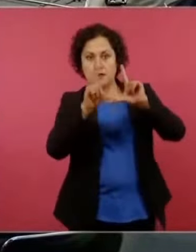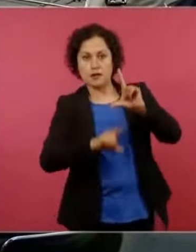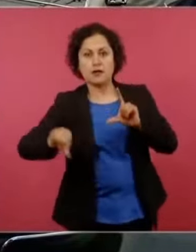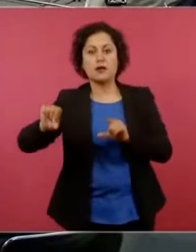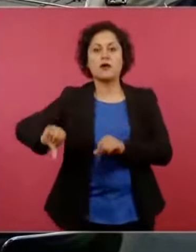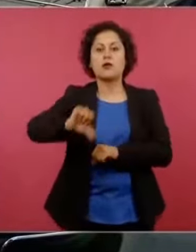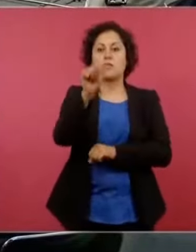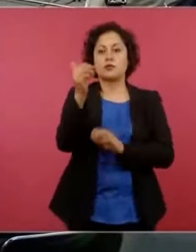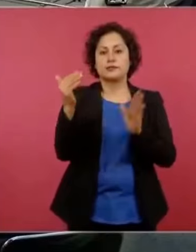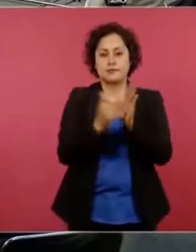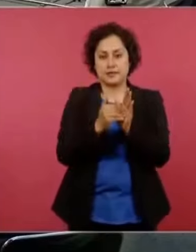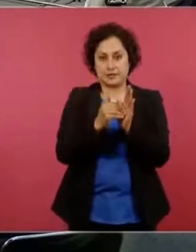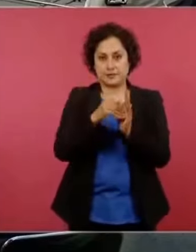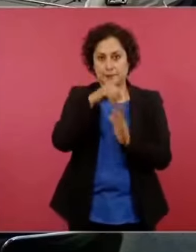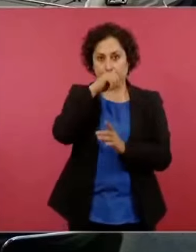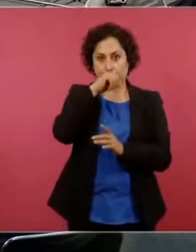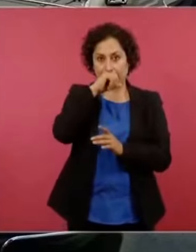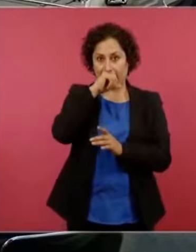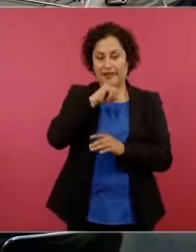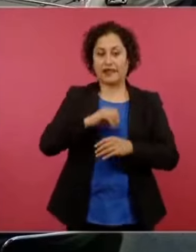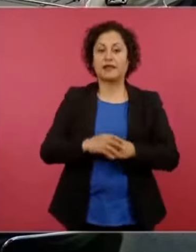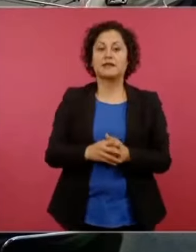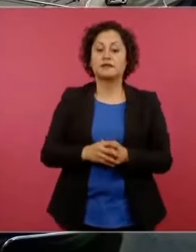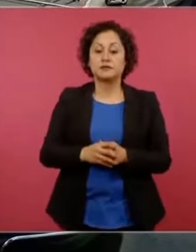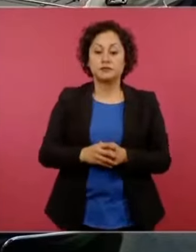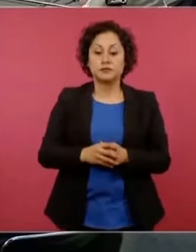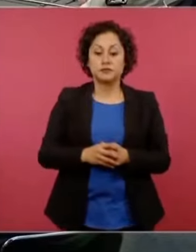Y ya voy a estar